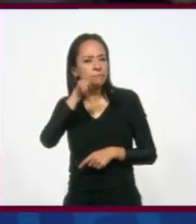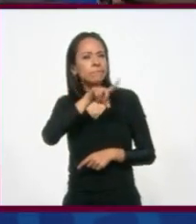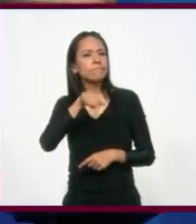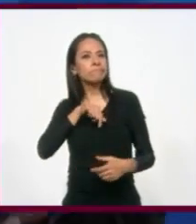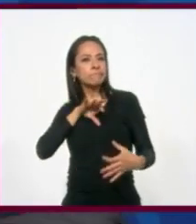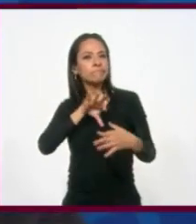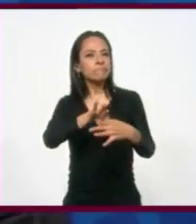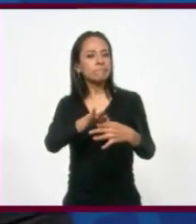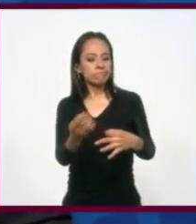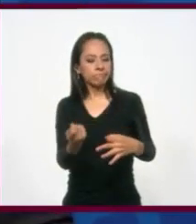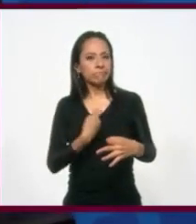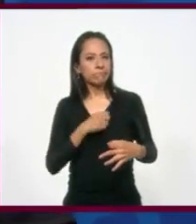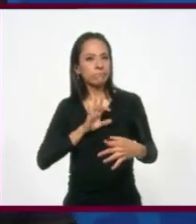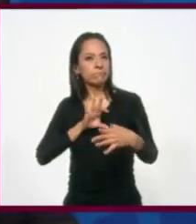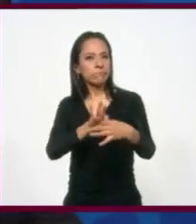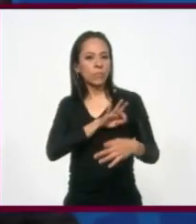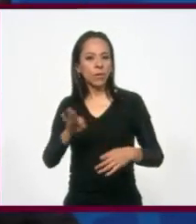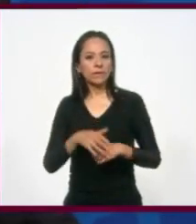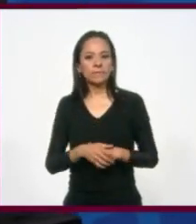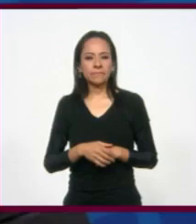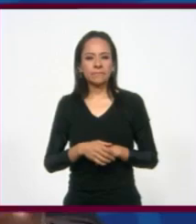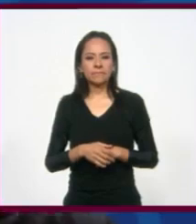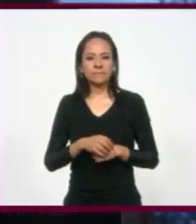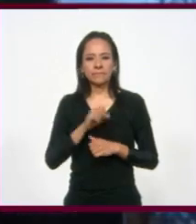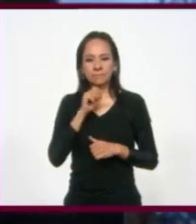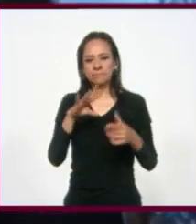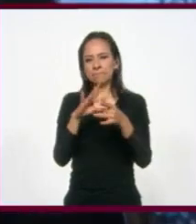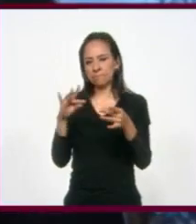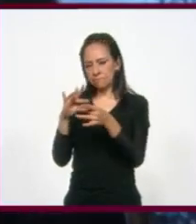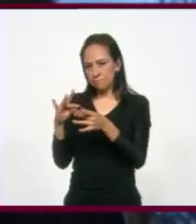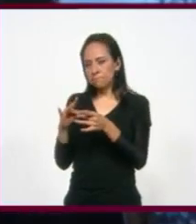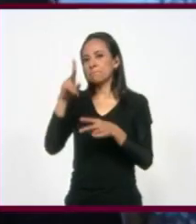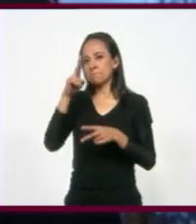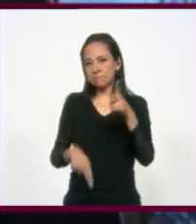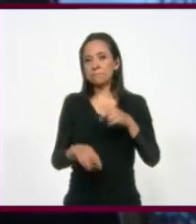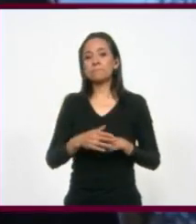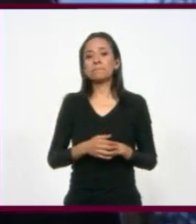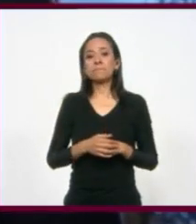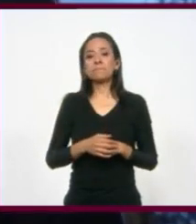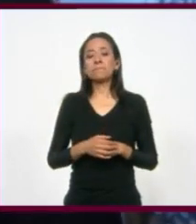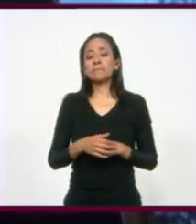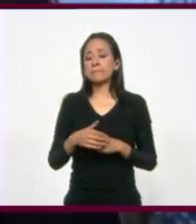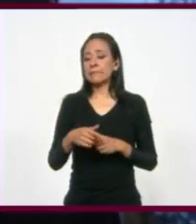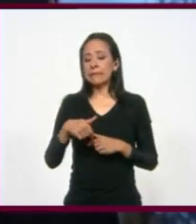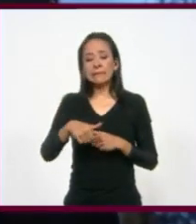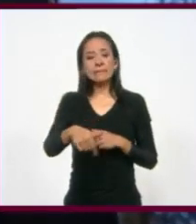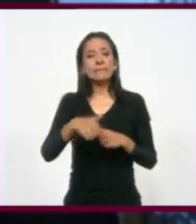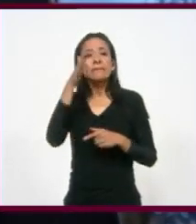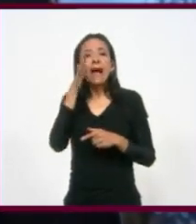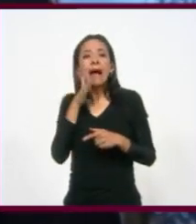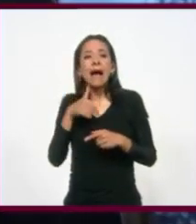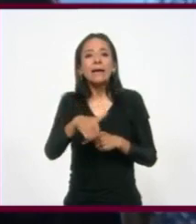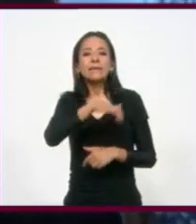alguna de estas 13 tías que nos narra Conchi. De Guadalupe, son cada vez menos los días para llegar a la